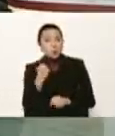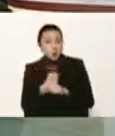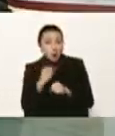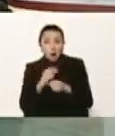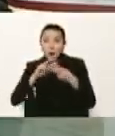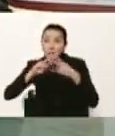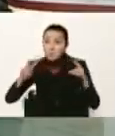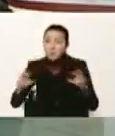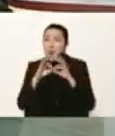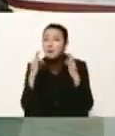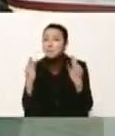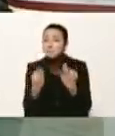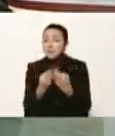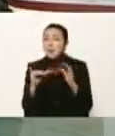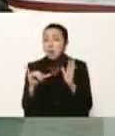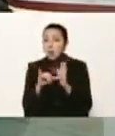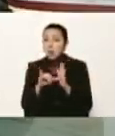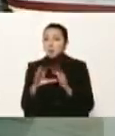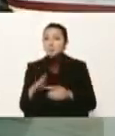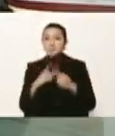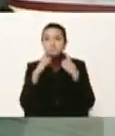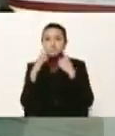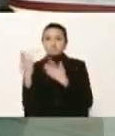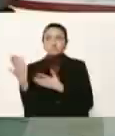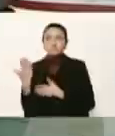de las familias de este sector. Veamos.